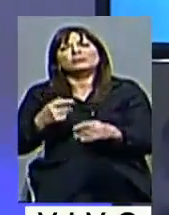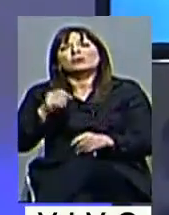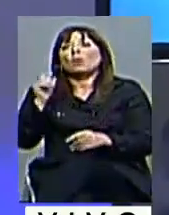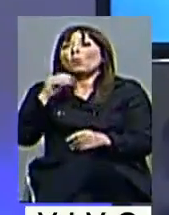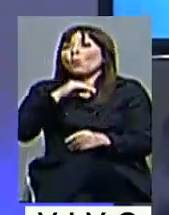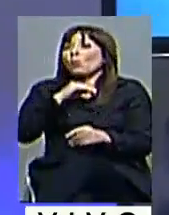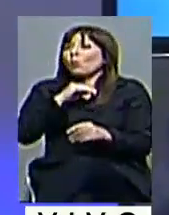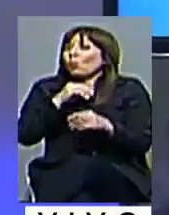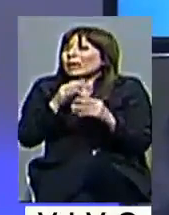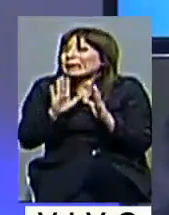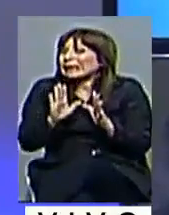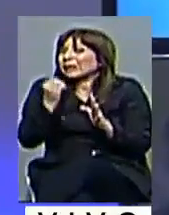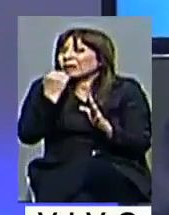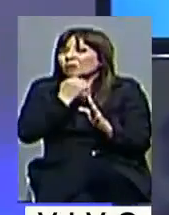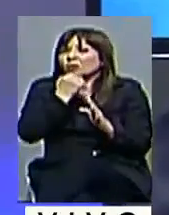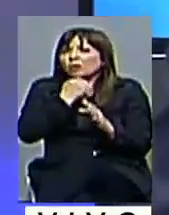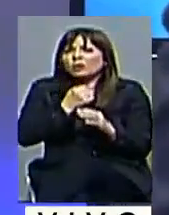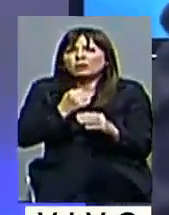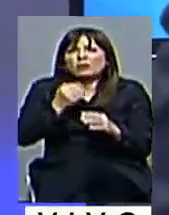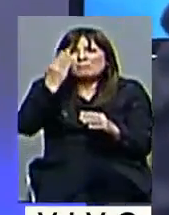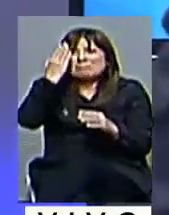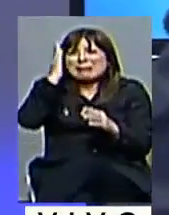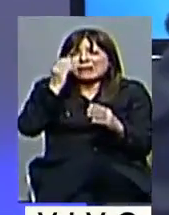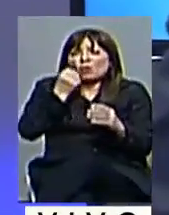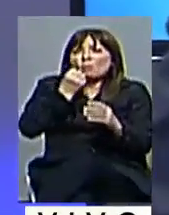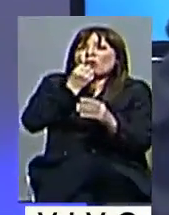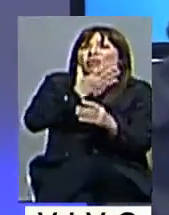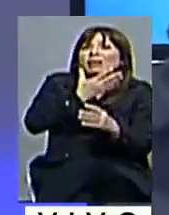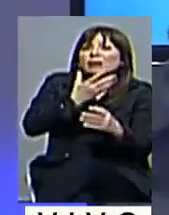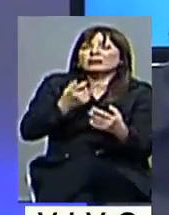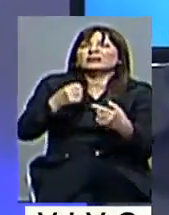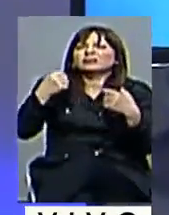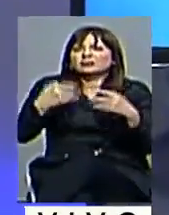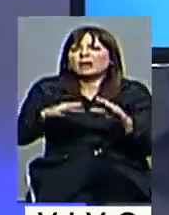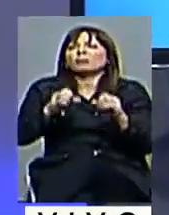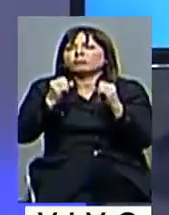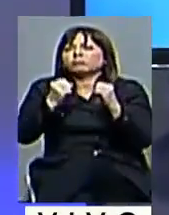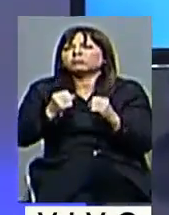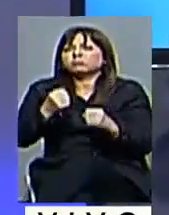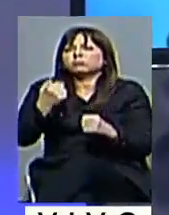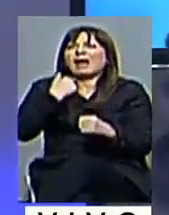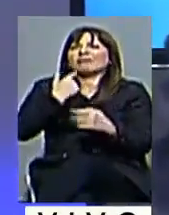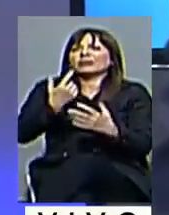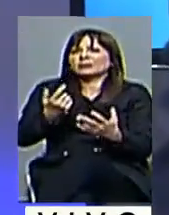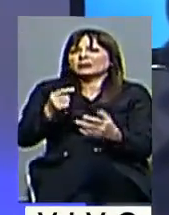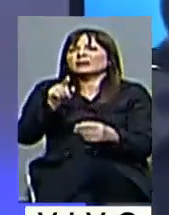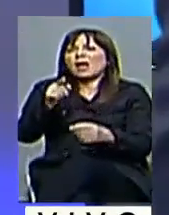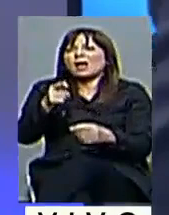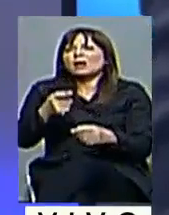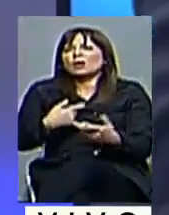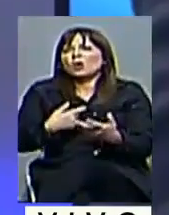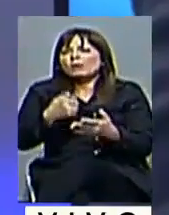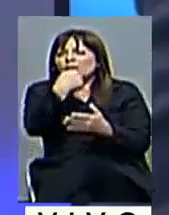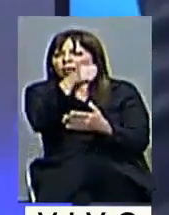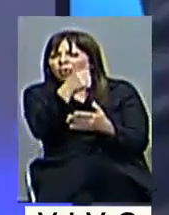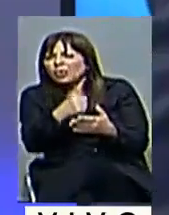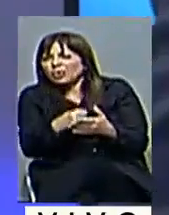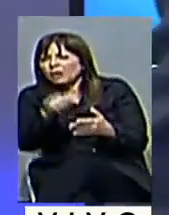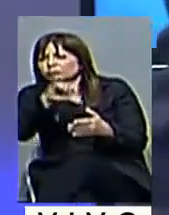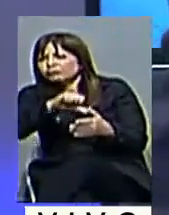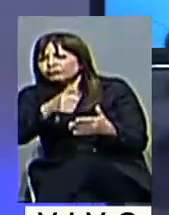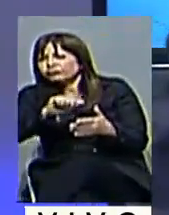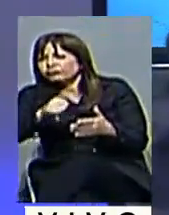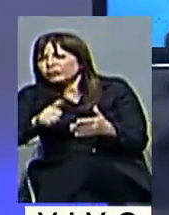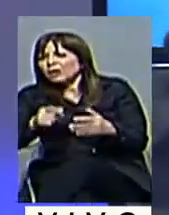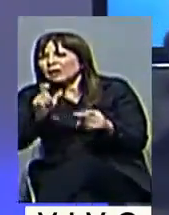o cualquier desliz o cualquier mala declaración ya te puede hacer un remesón y la gente empezar a calificarte como presidente en ejercicio, cuando